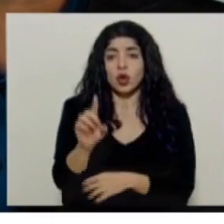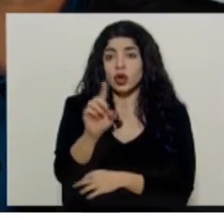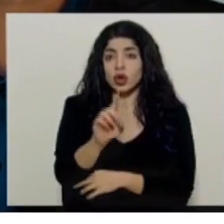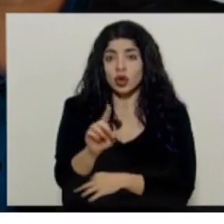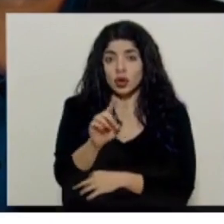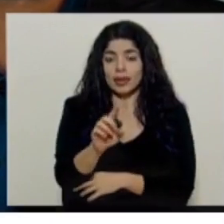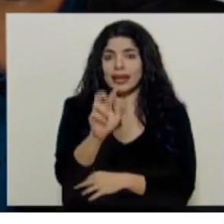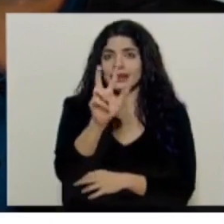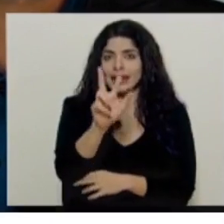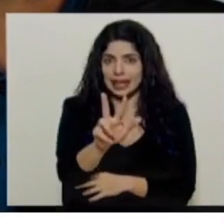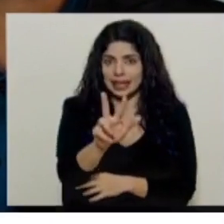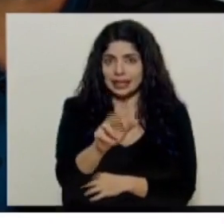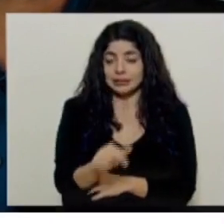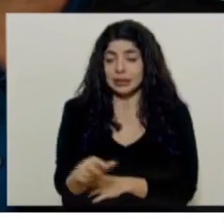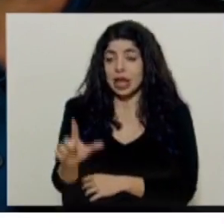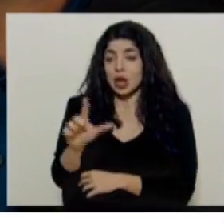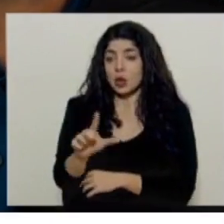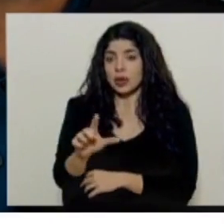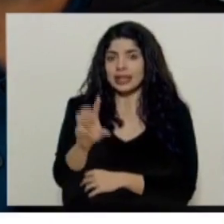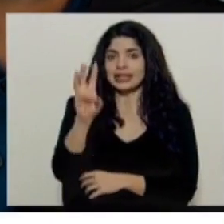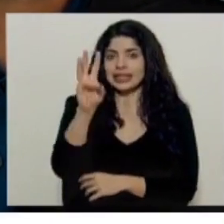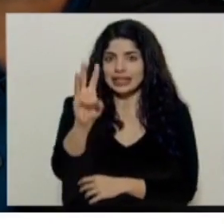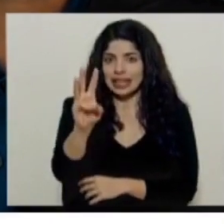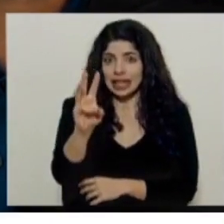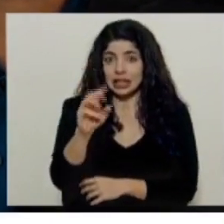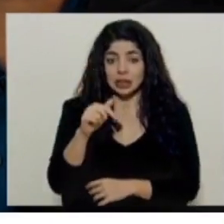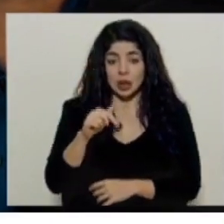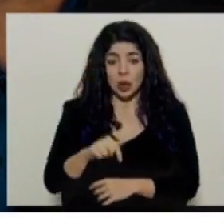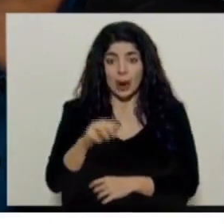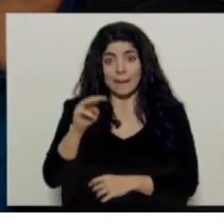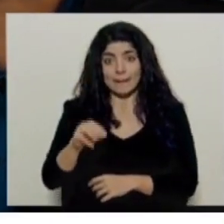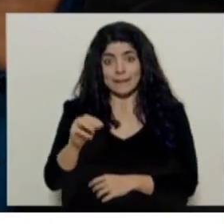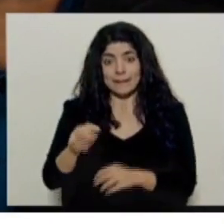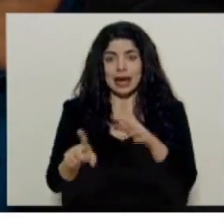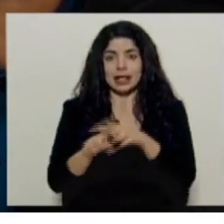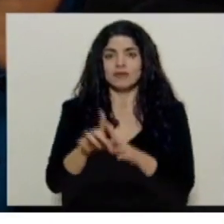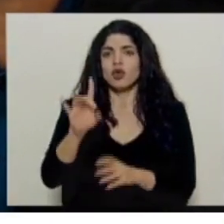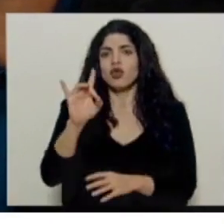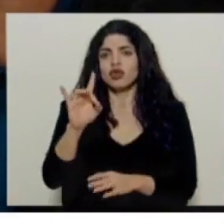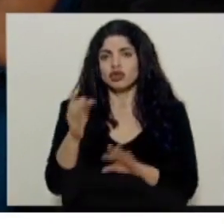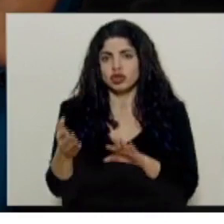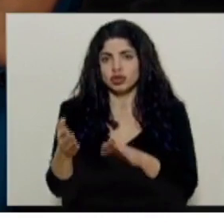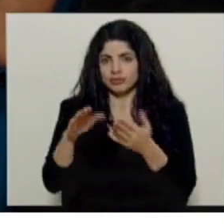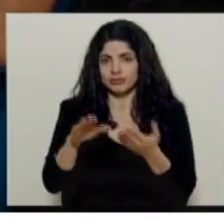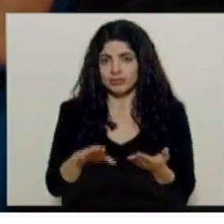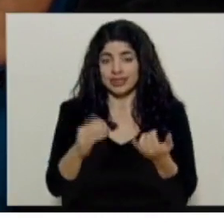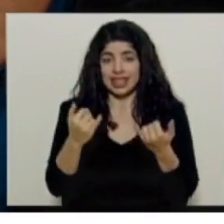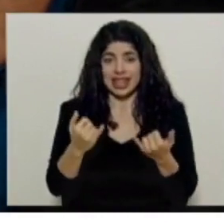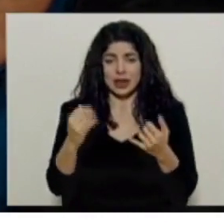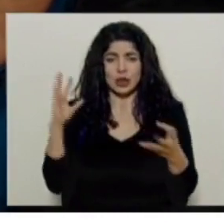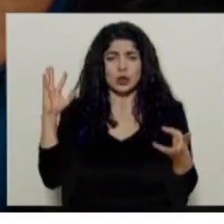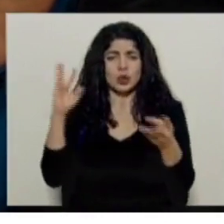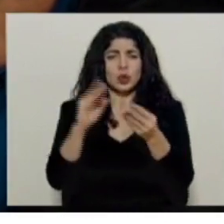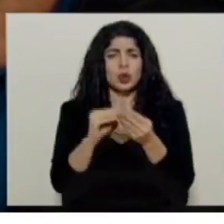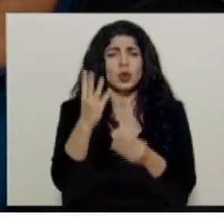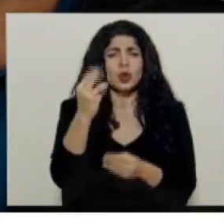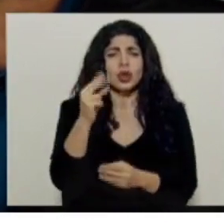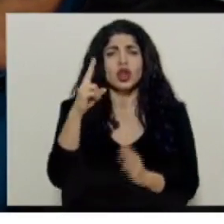contabilizaron 3, el lunes 6 y hoy martes se registran 8 fallecimientos, llegándose a un total